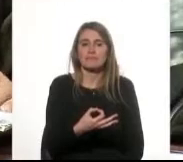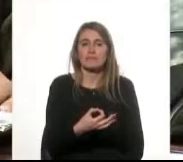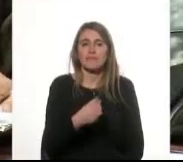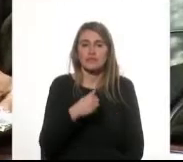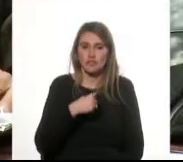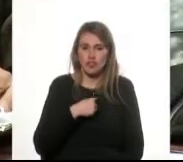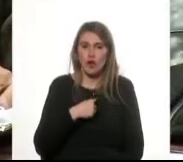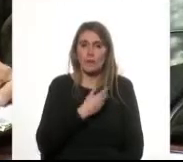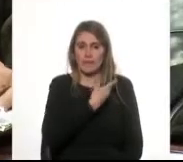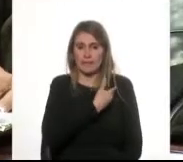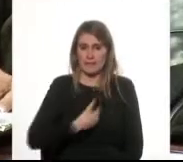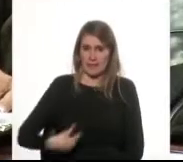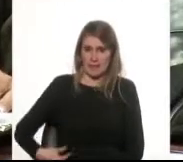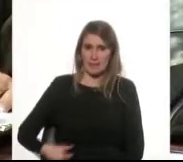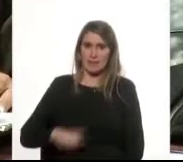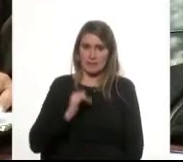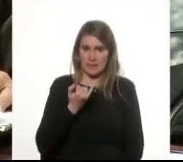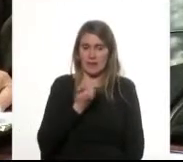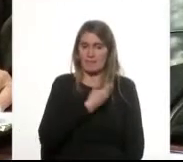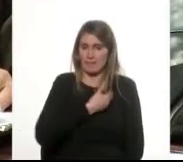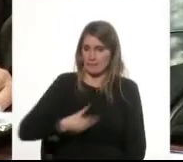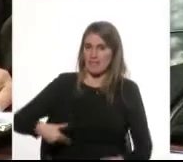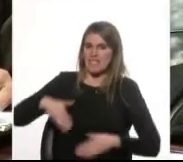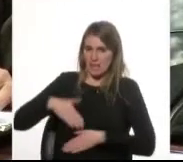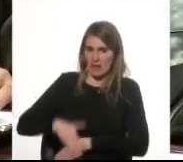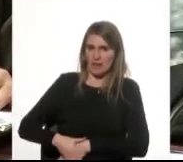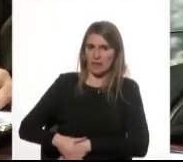que fui presidente